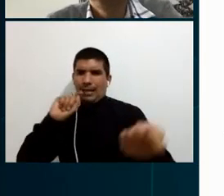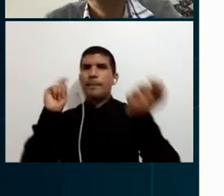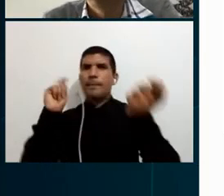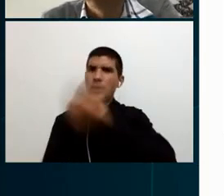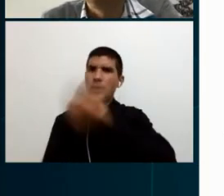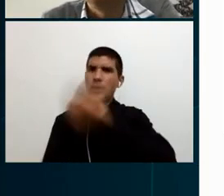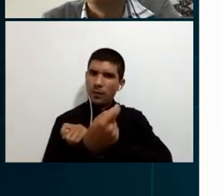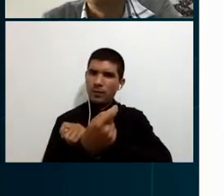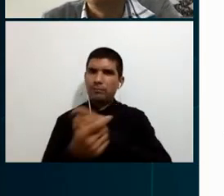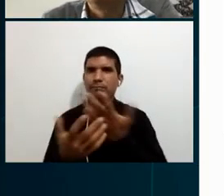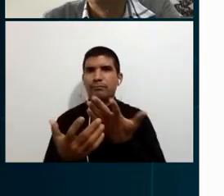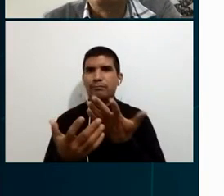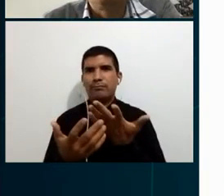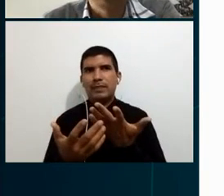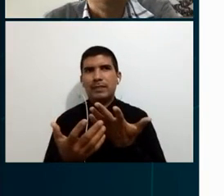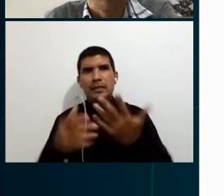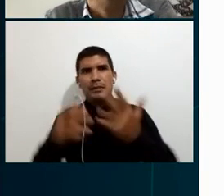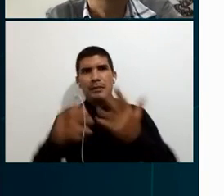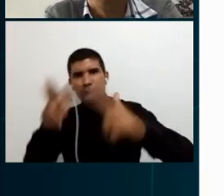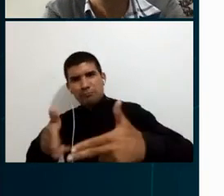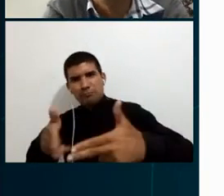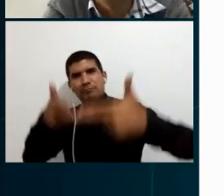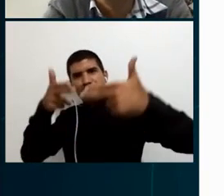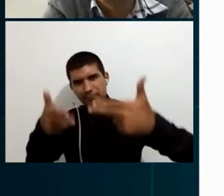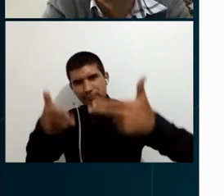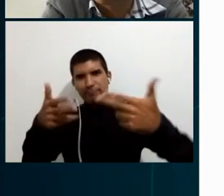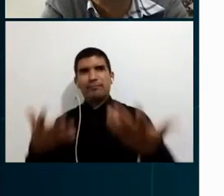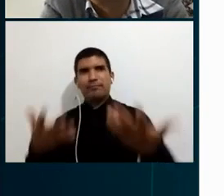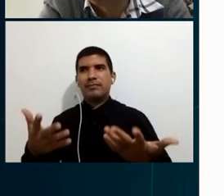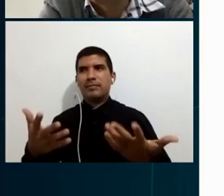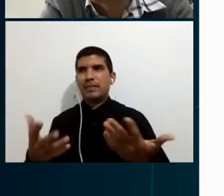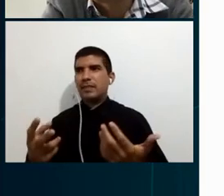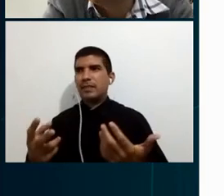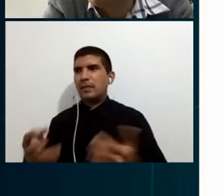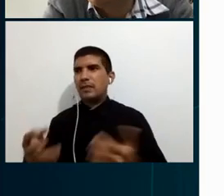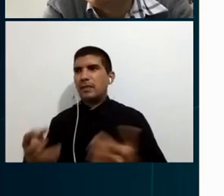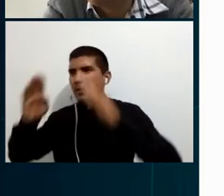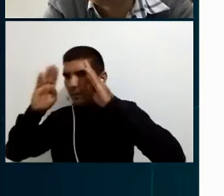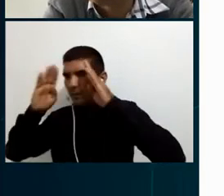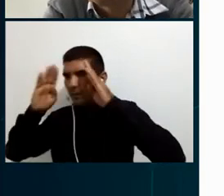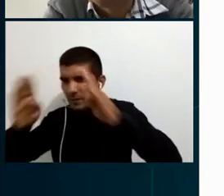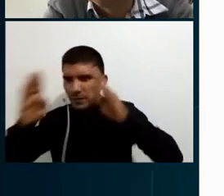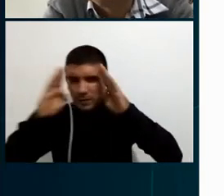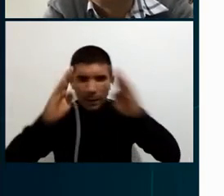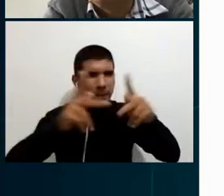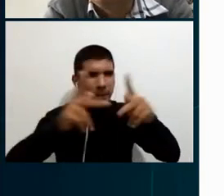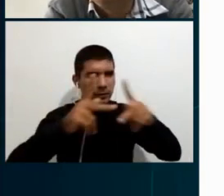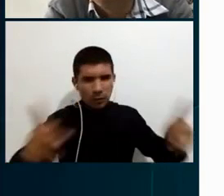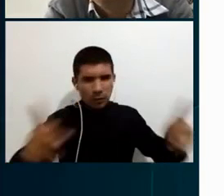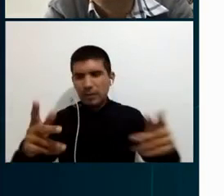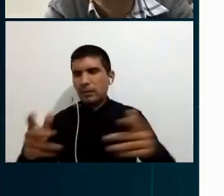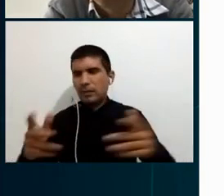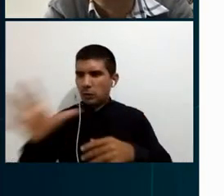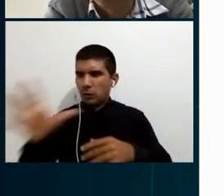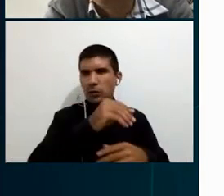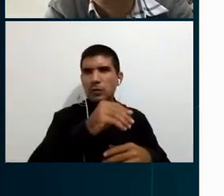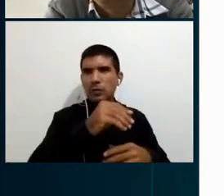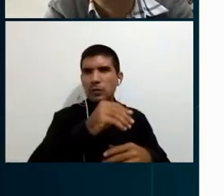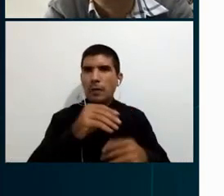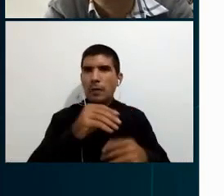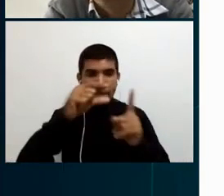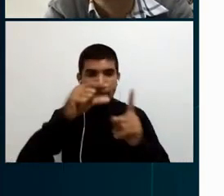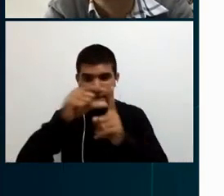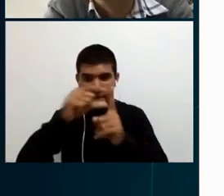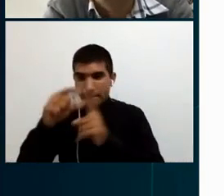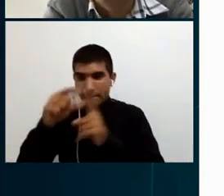incluyentes, que son palabras claves. Esas son algunas respuestas que cuando uno